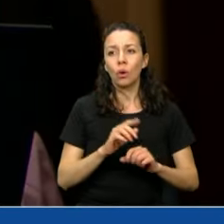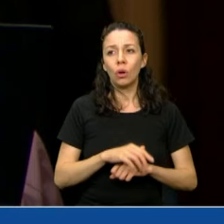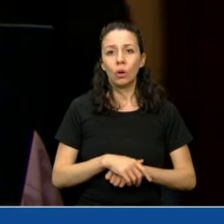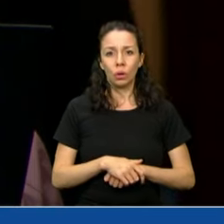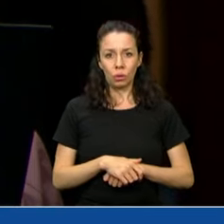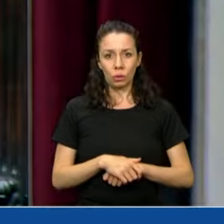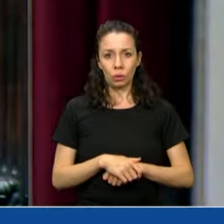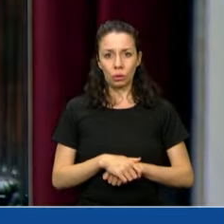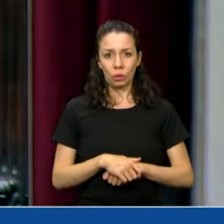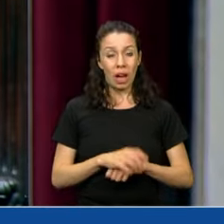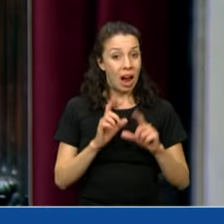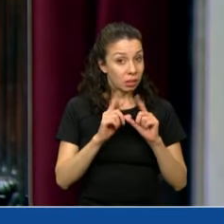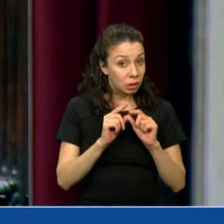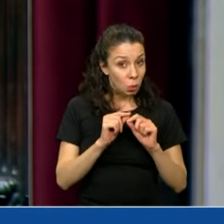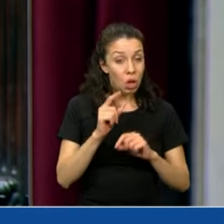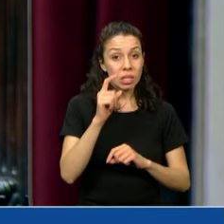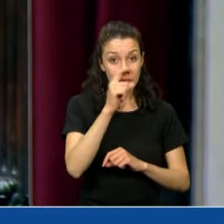no artículo